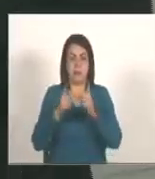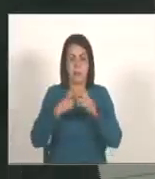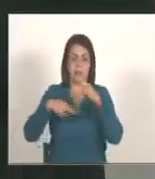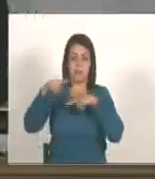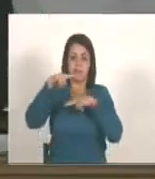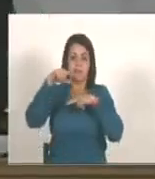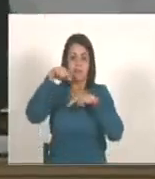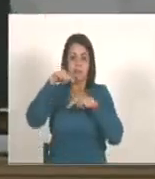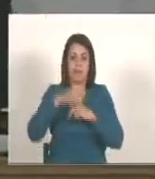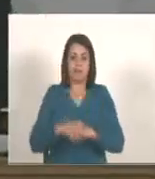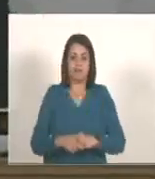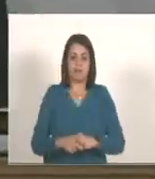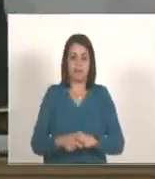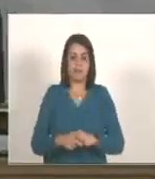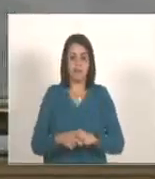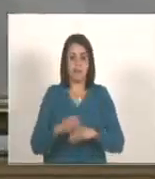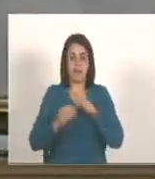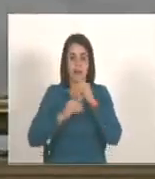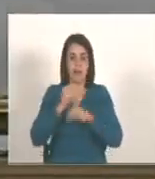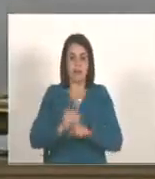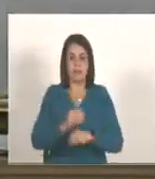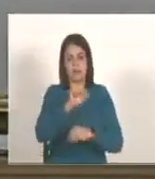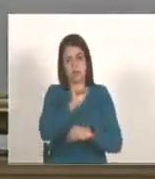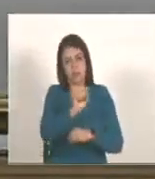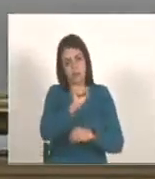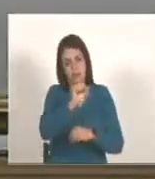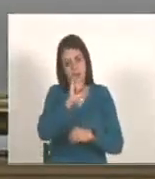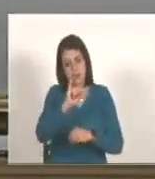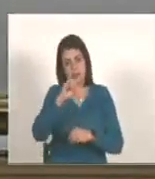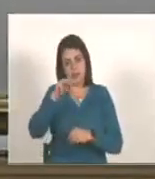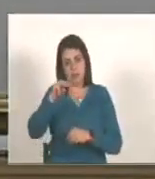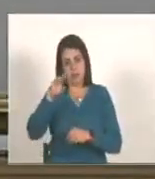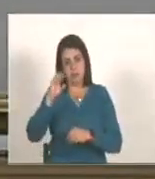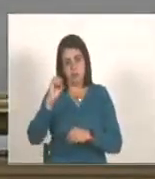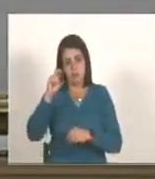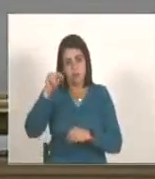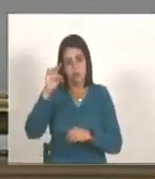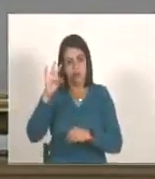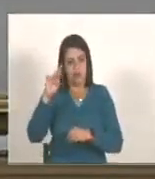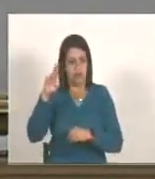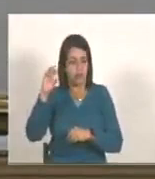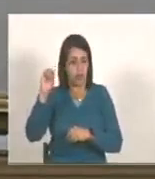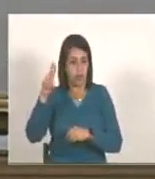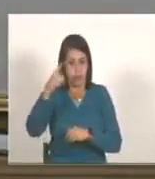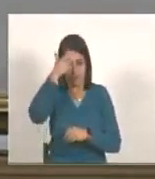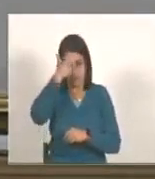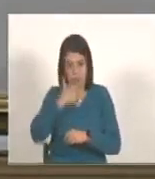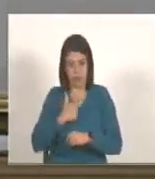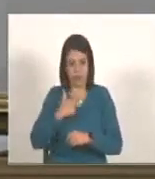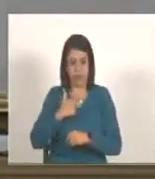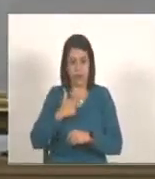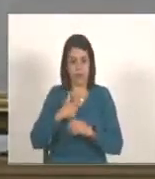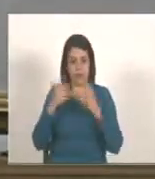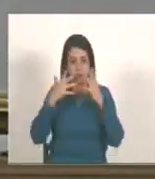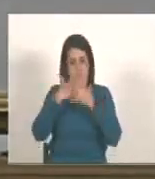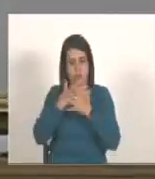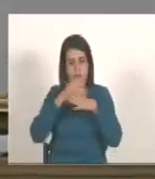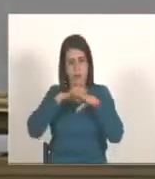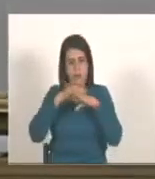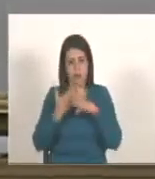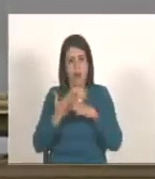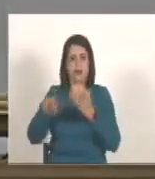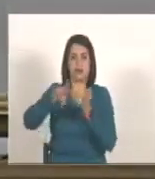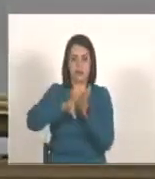categoría atribuida a Sigmund Freud que se refiere a una condición de los seres humanos, se llama compulsión a